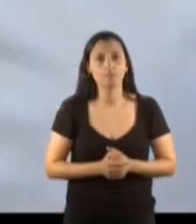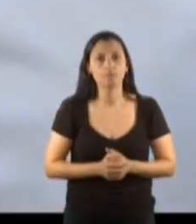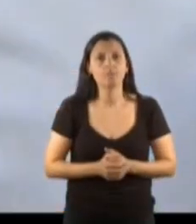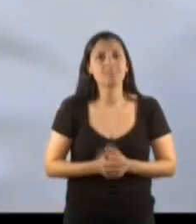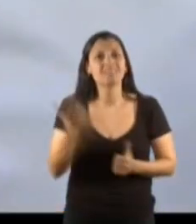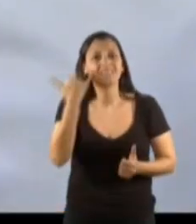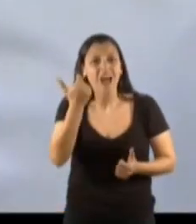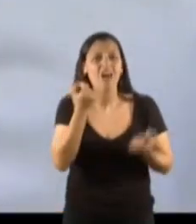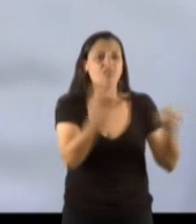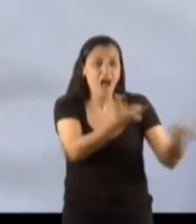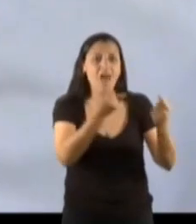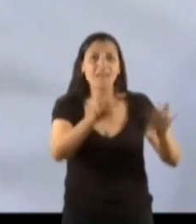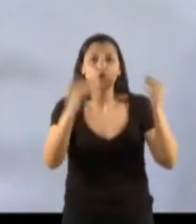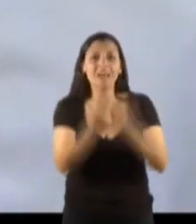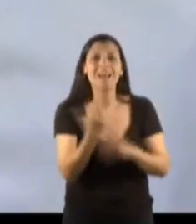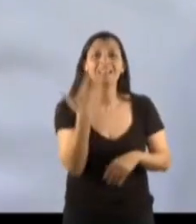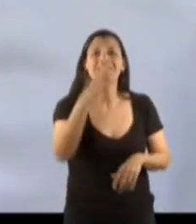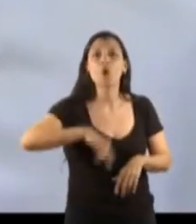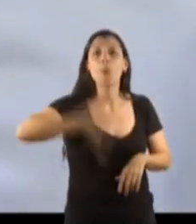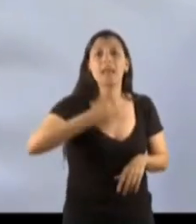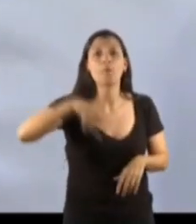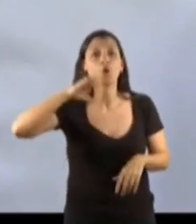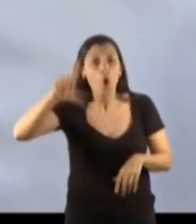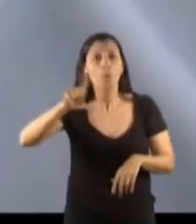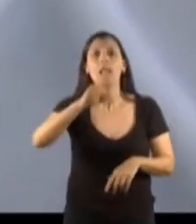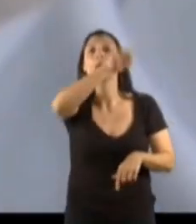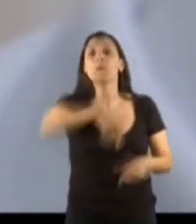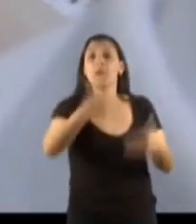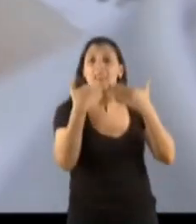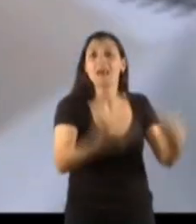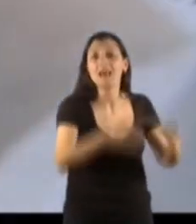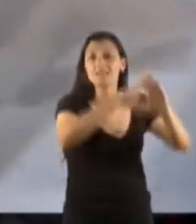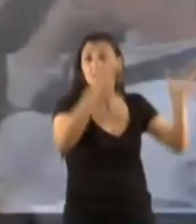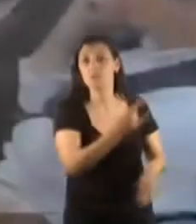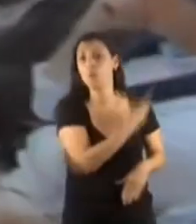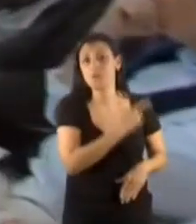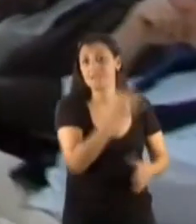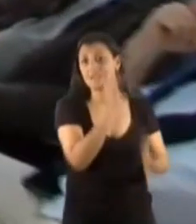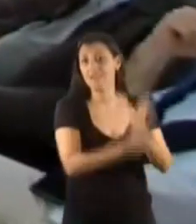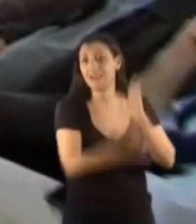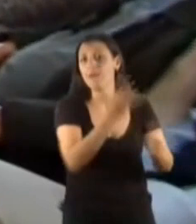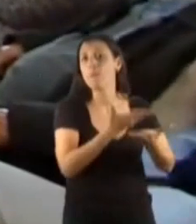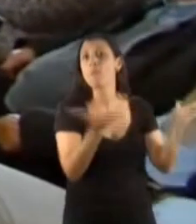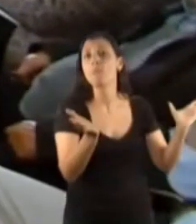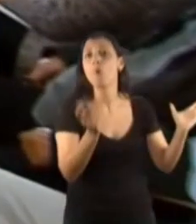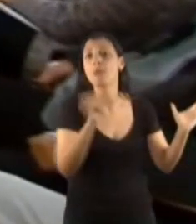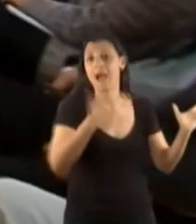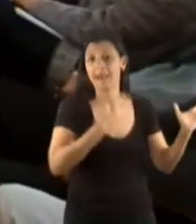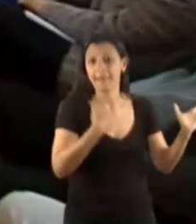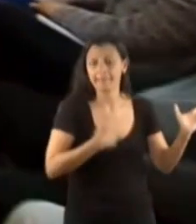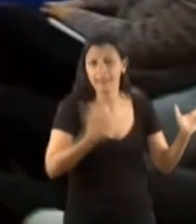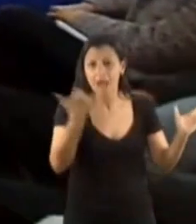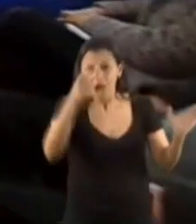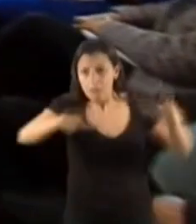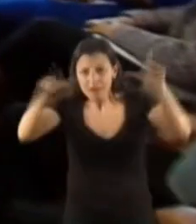nobeles salidos de la universidad pública Argentina si alguien duda de lo que es la ciencia y la